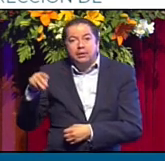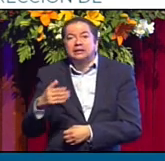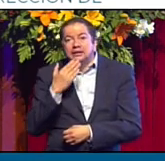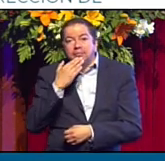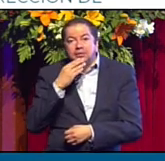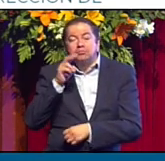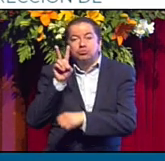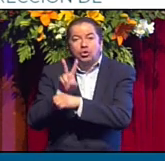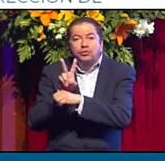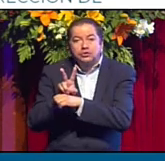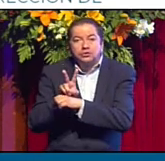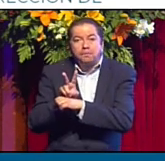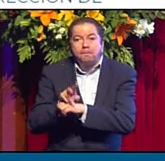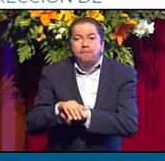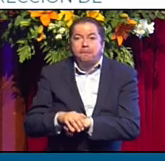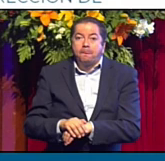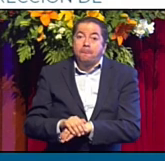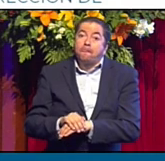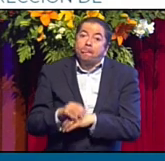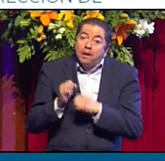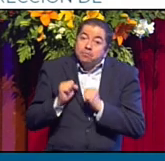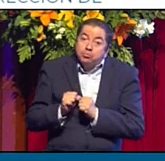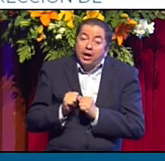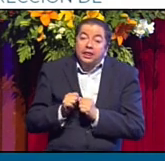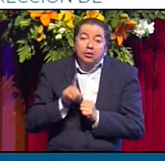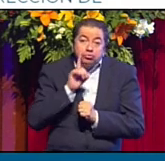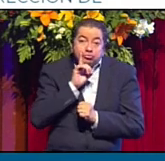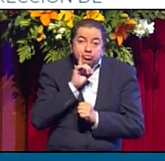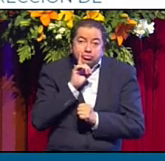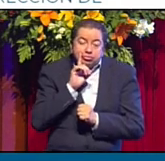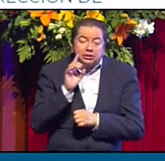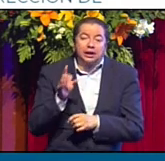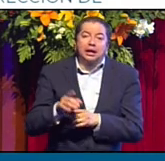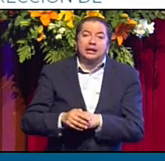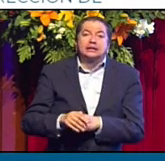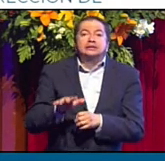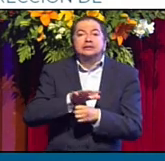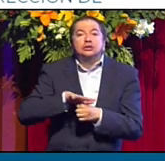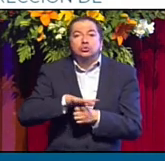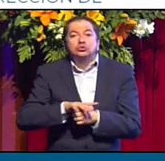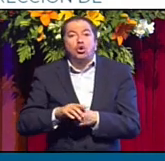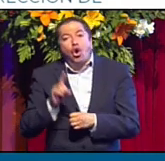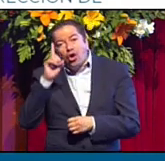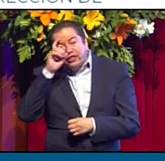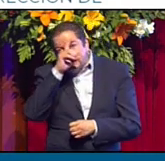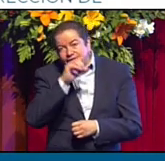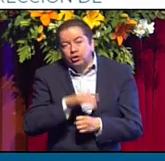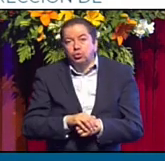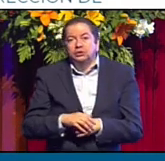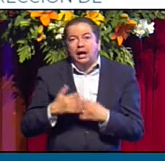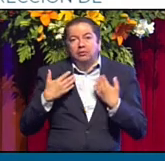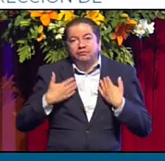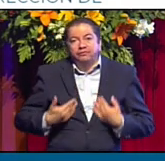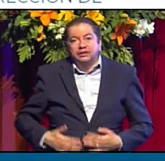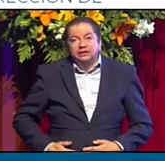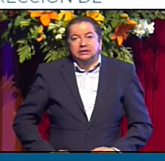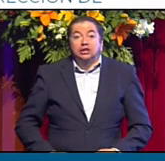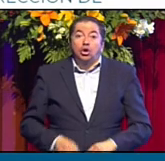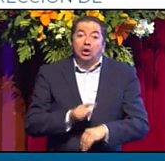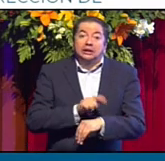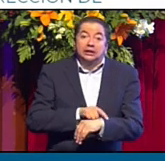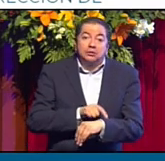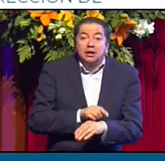profesores, que probablemente puedan tener algún tipo de dificultad momentánea